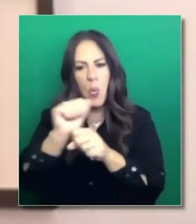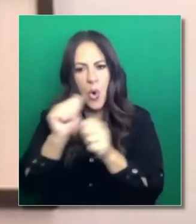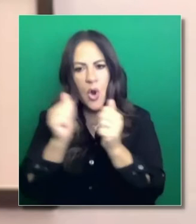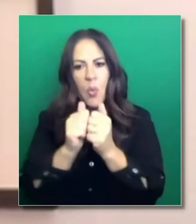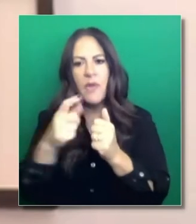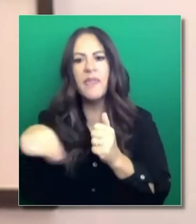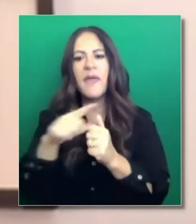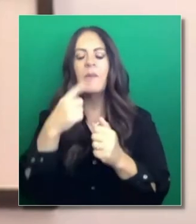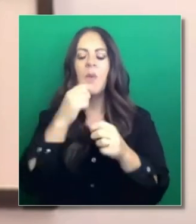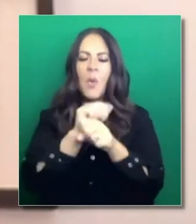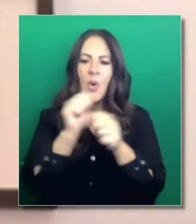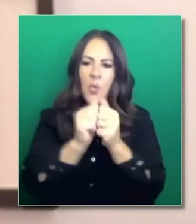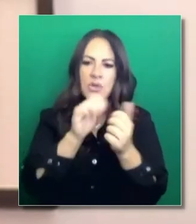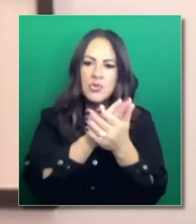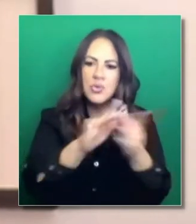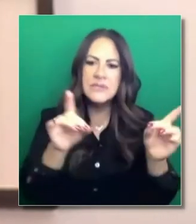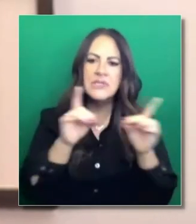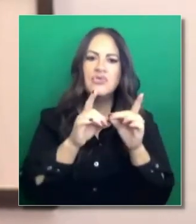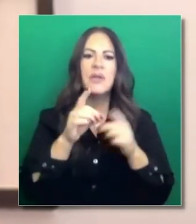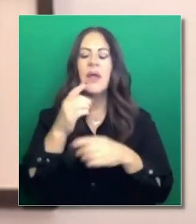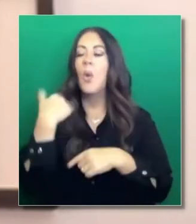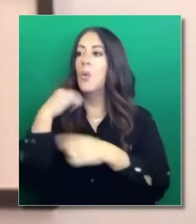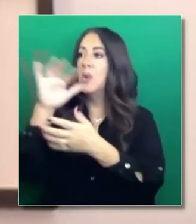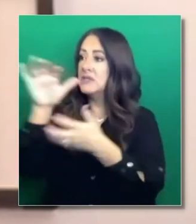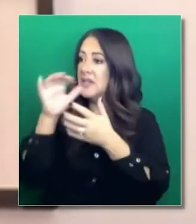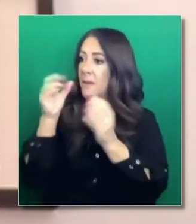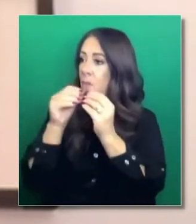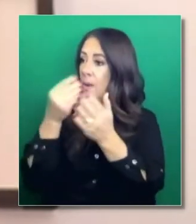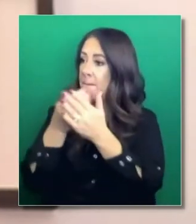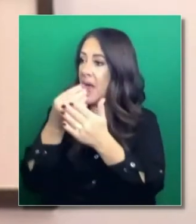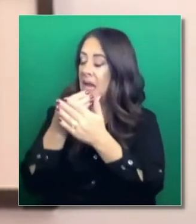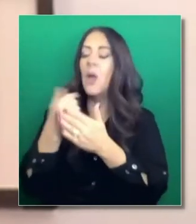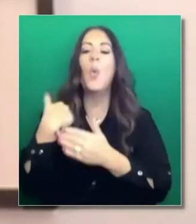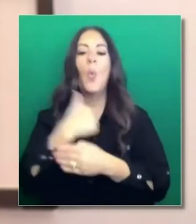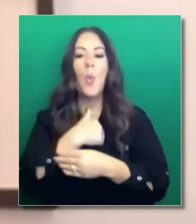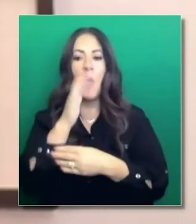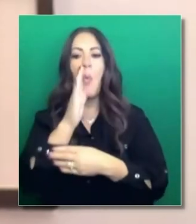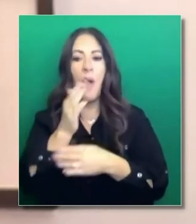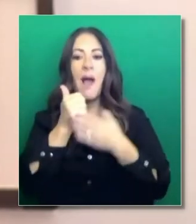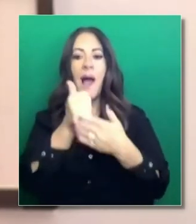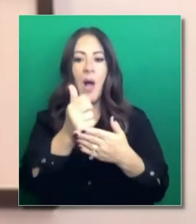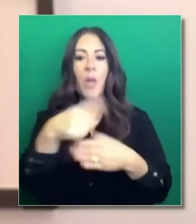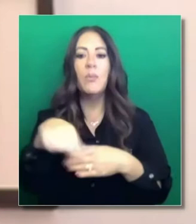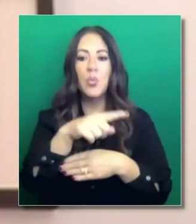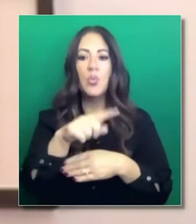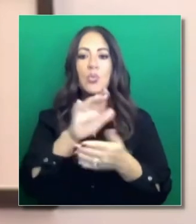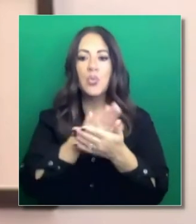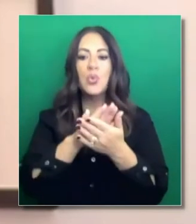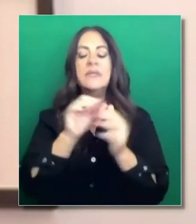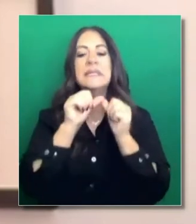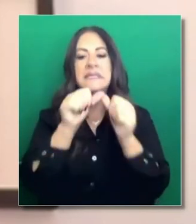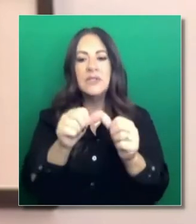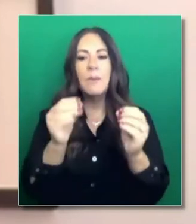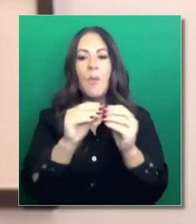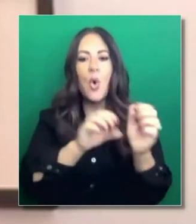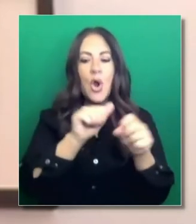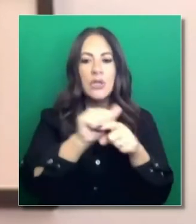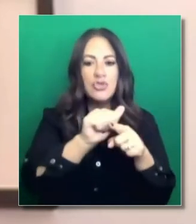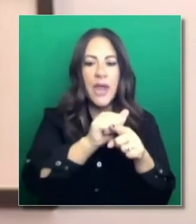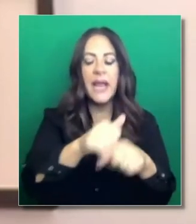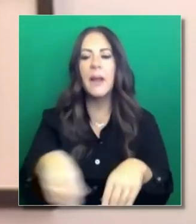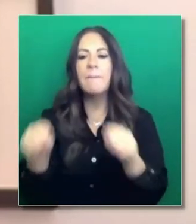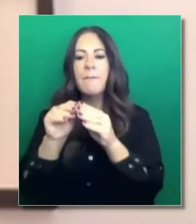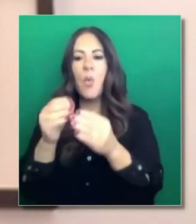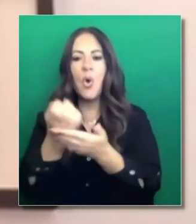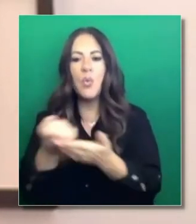desarrollo profesional de maestros. Queremos trabajar con distritos escolares cuando recibamos el financiamiento federal para ayudarles a mejorar su